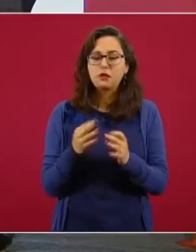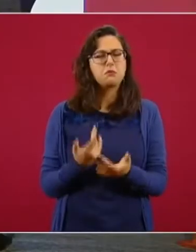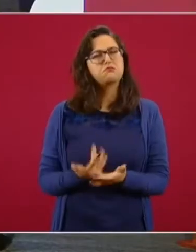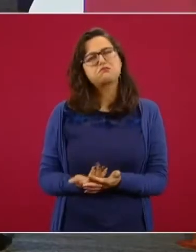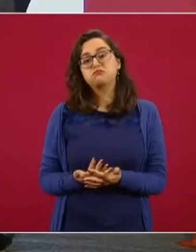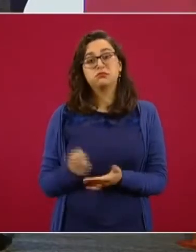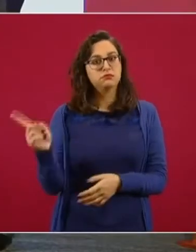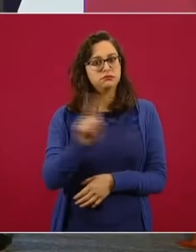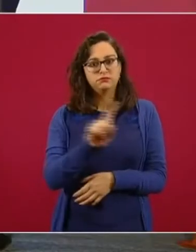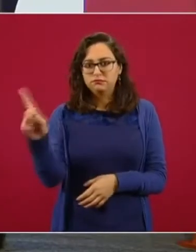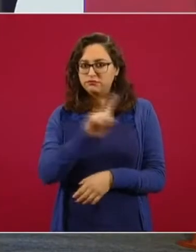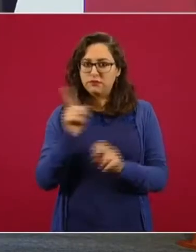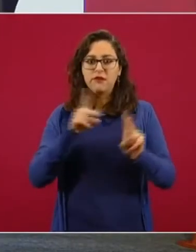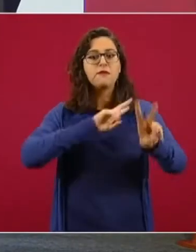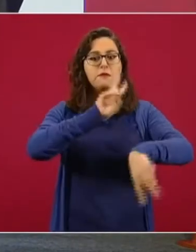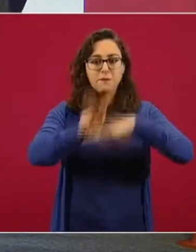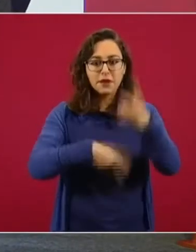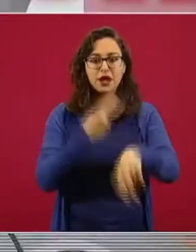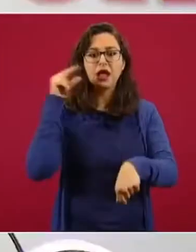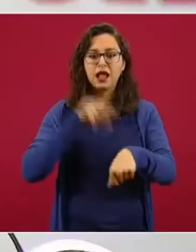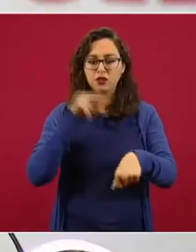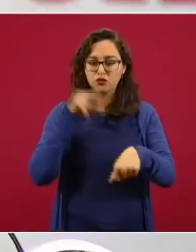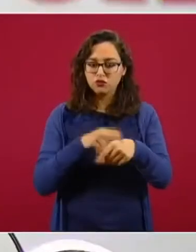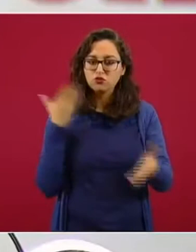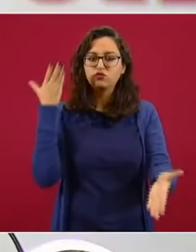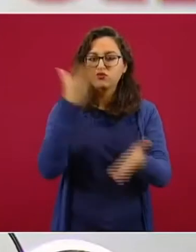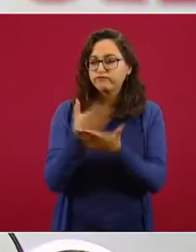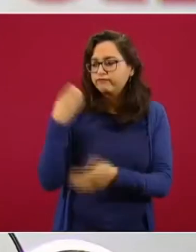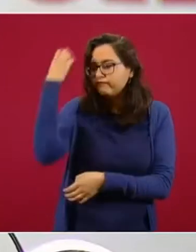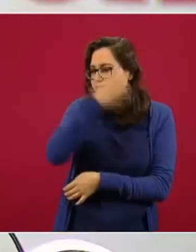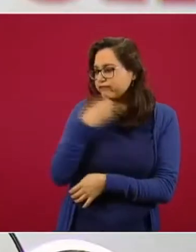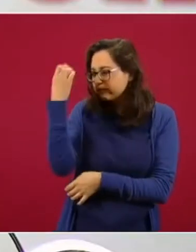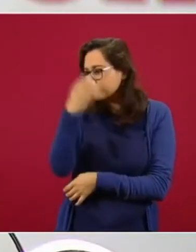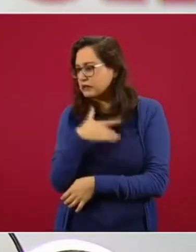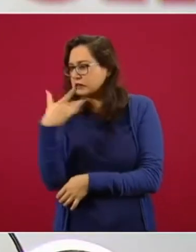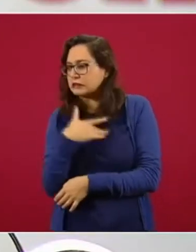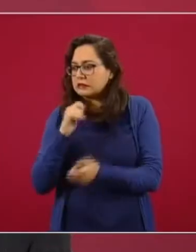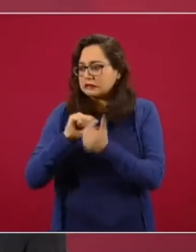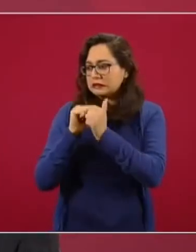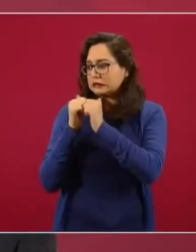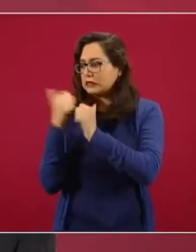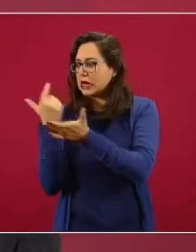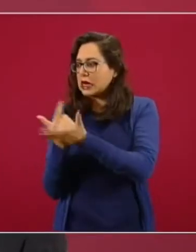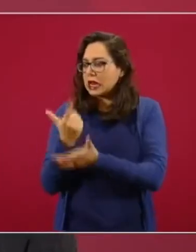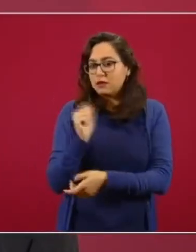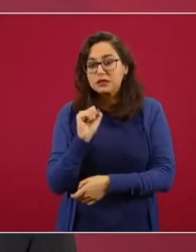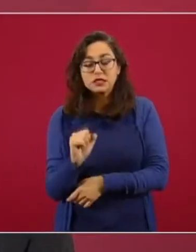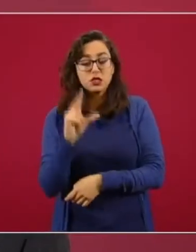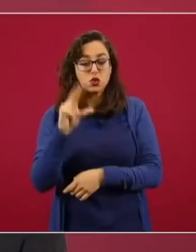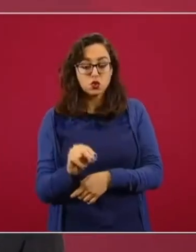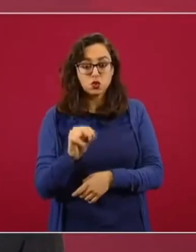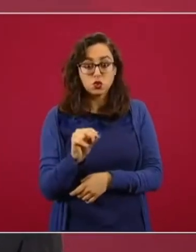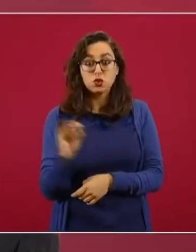acuda a atención médica para que se le valore y se identifique si está o no teniendo complicaciones. Y si las está teniendo,